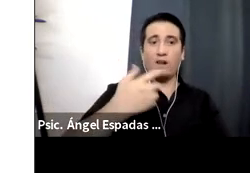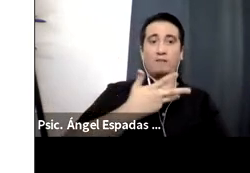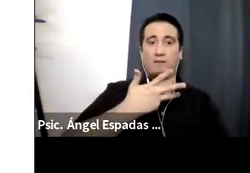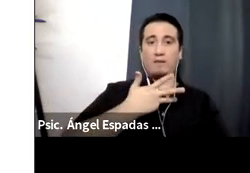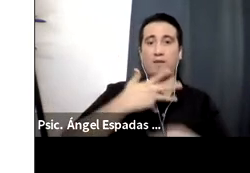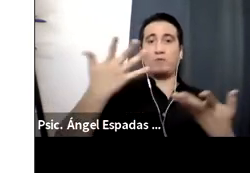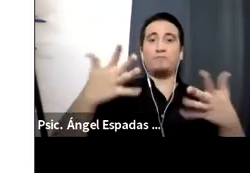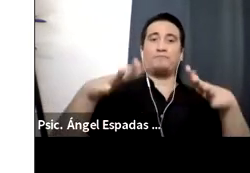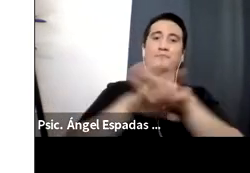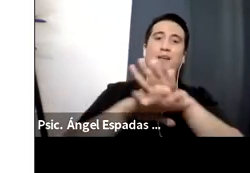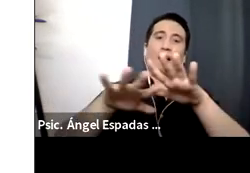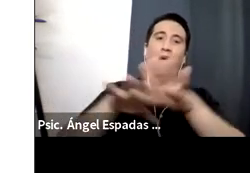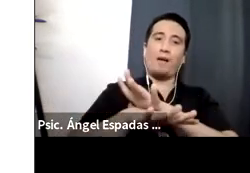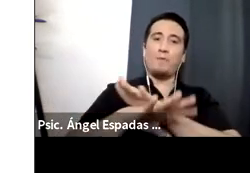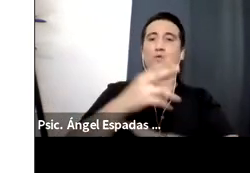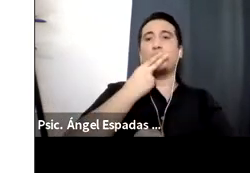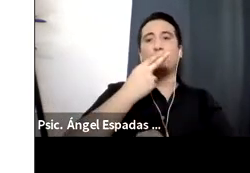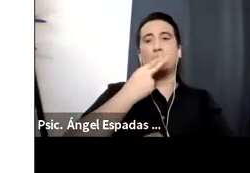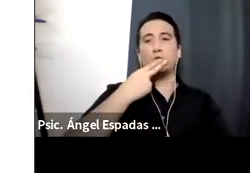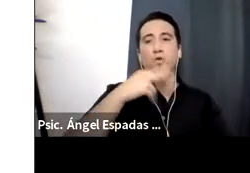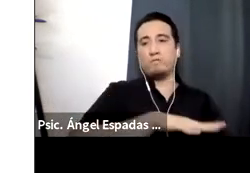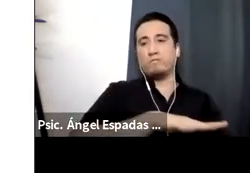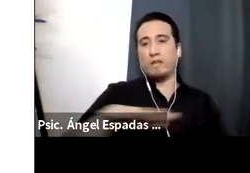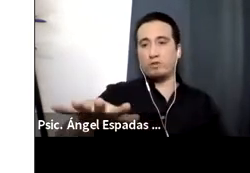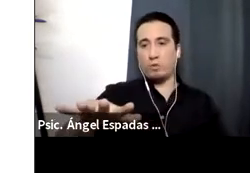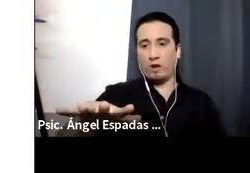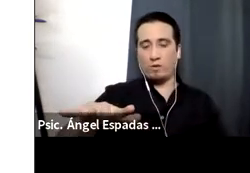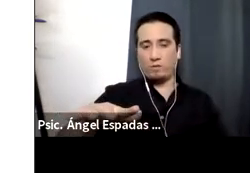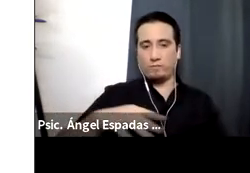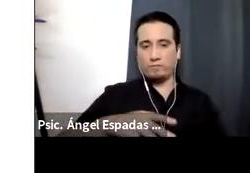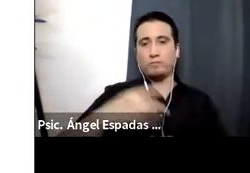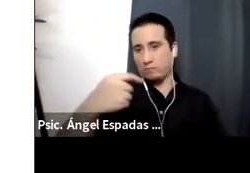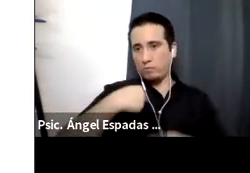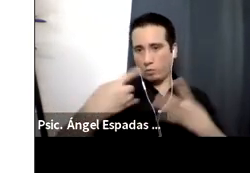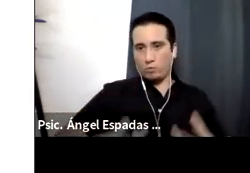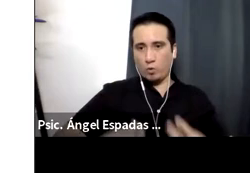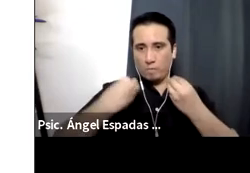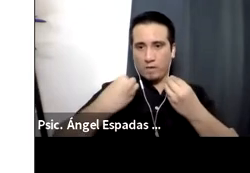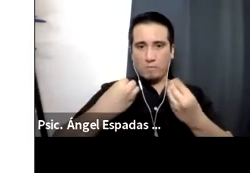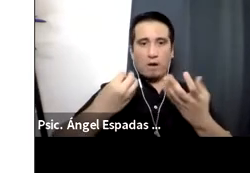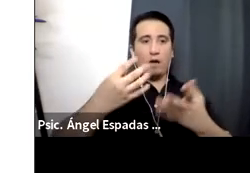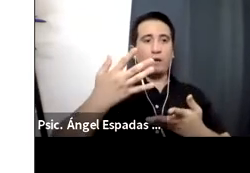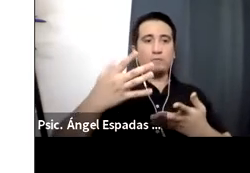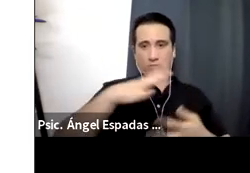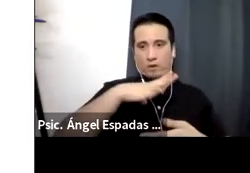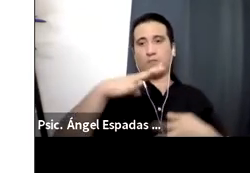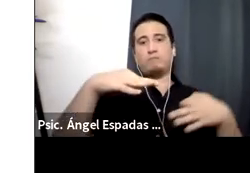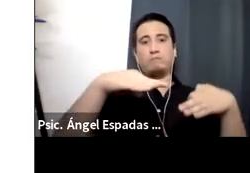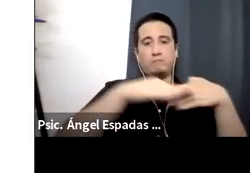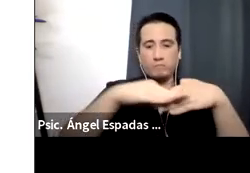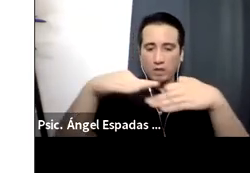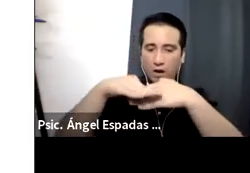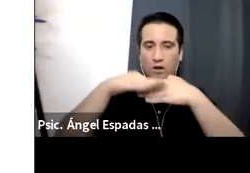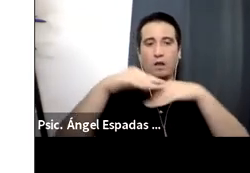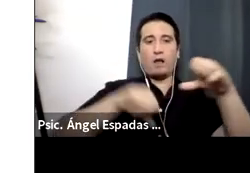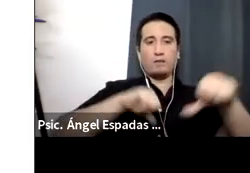hacer cambios en el uso del suelo, pues que donde yo viva, pues estén cerca todas las actividades que